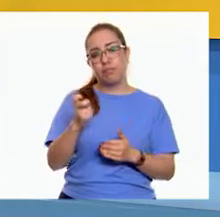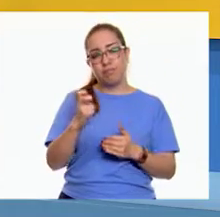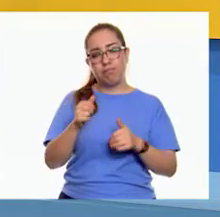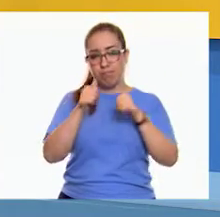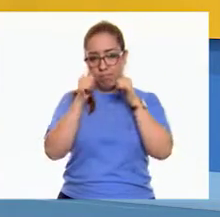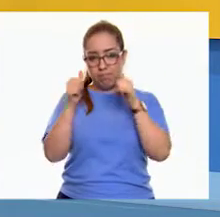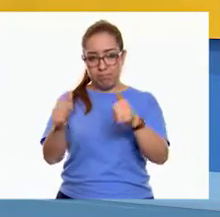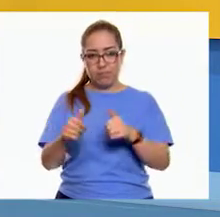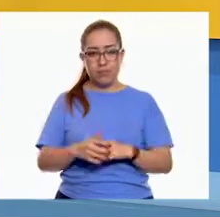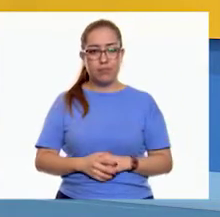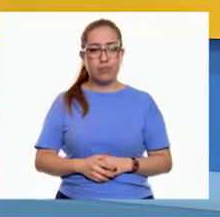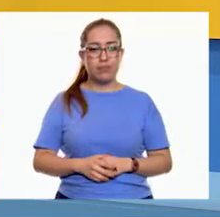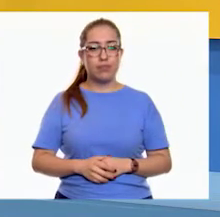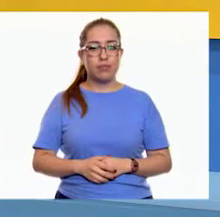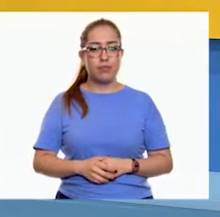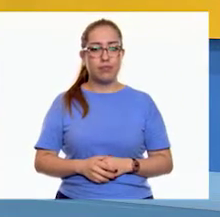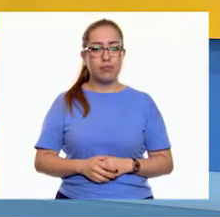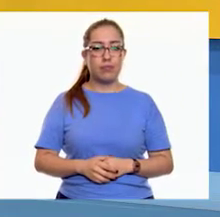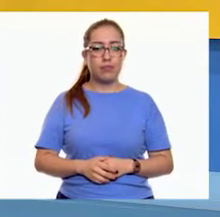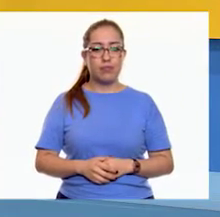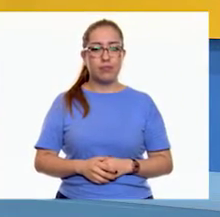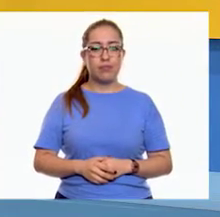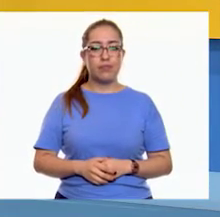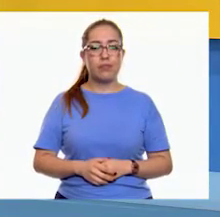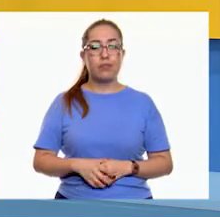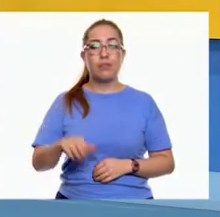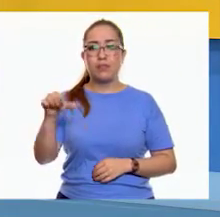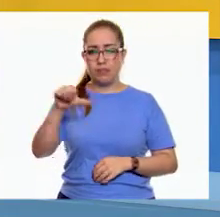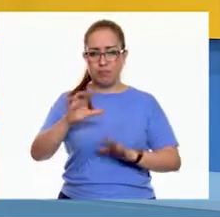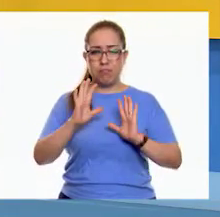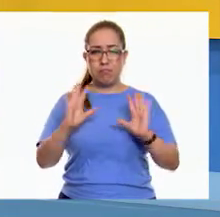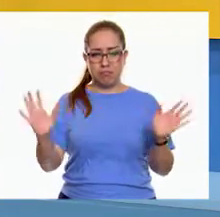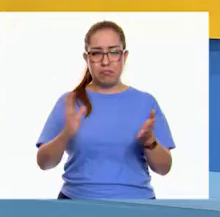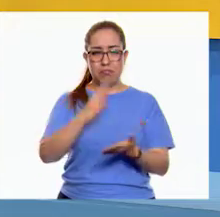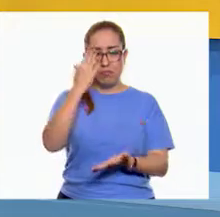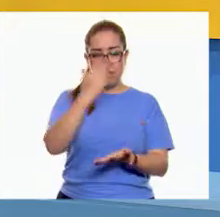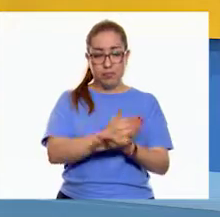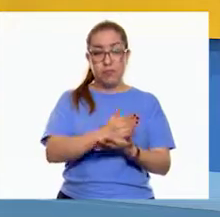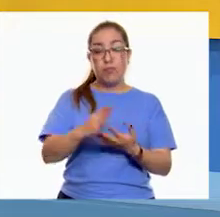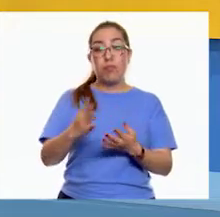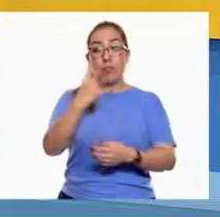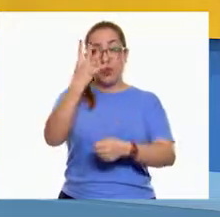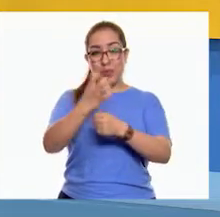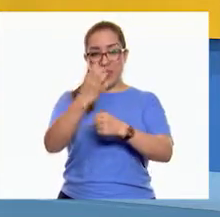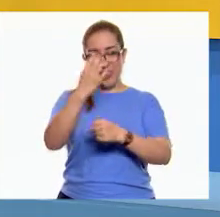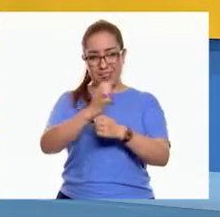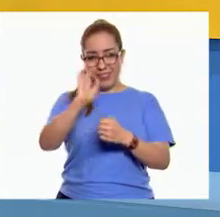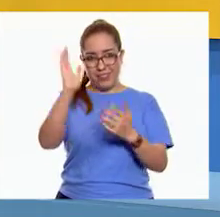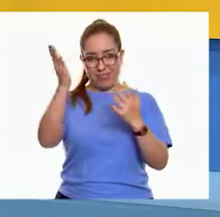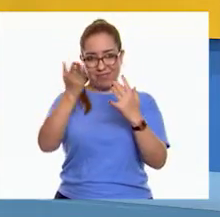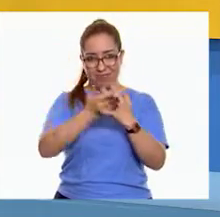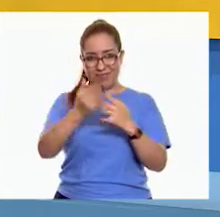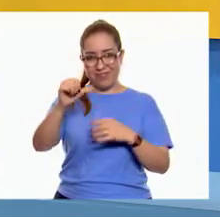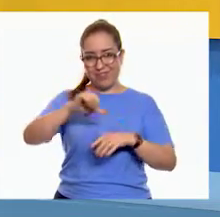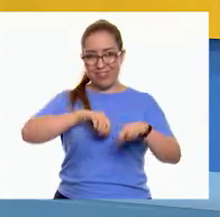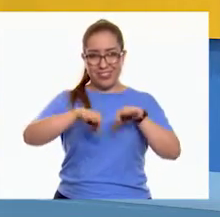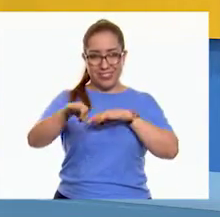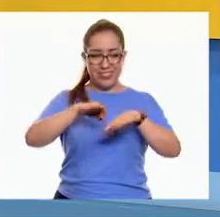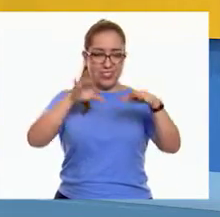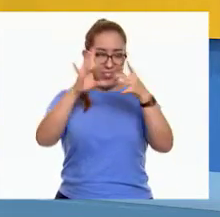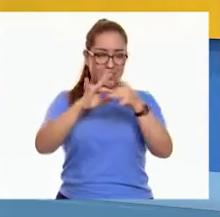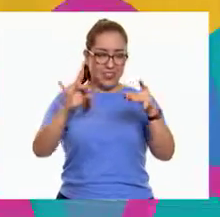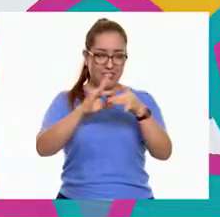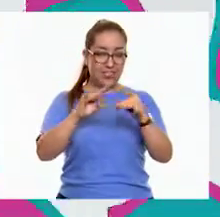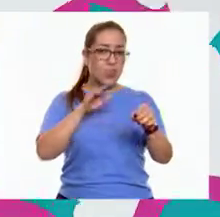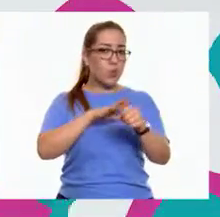por ahora, dejemos por un lado las situaciones sociales y vayamos a la cuarta y última clasificación que trabajaremos el día de hoy, la